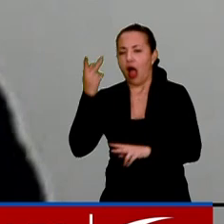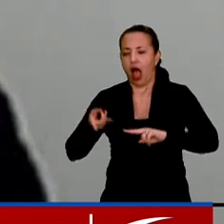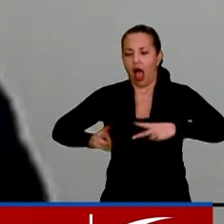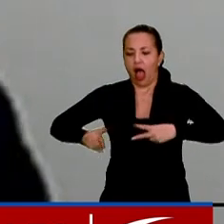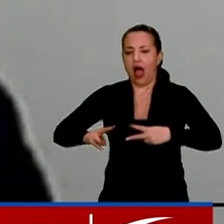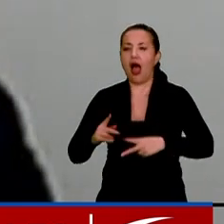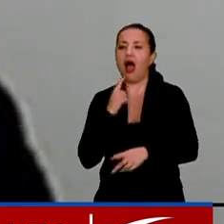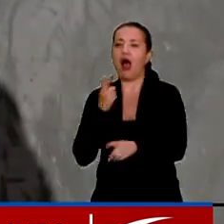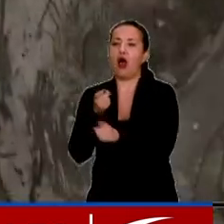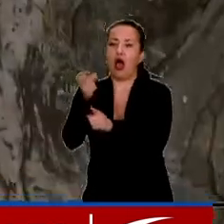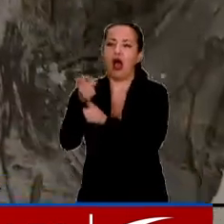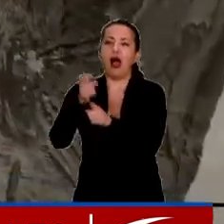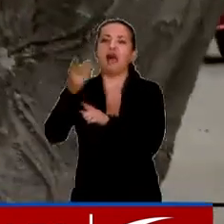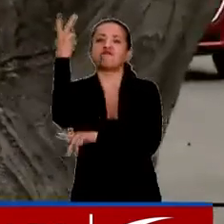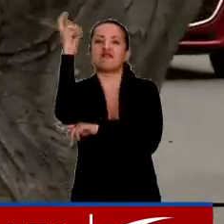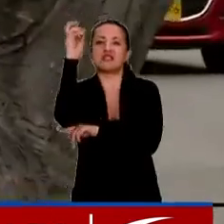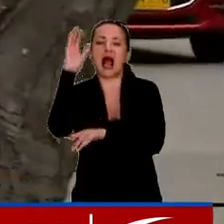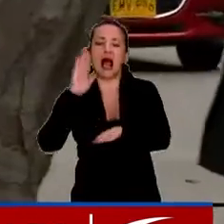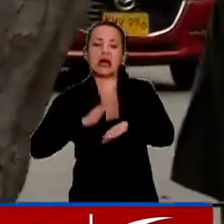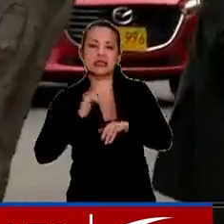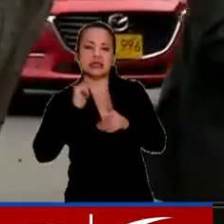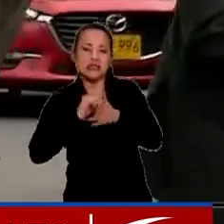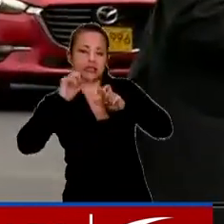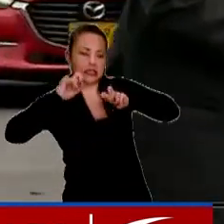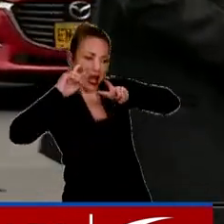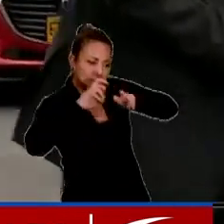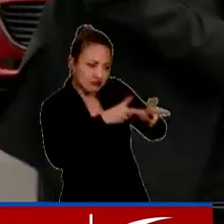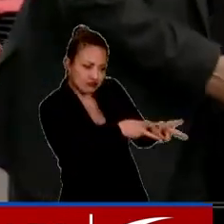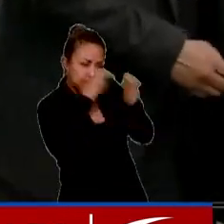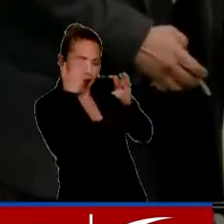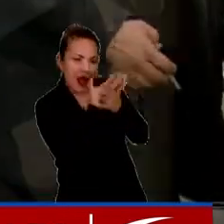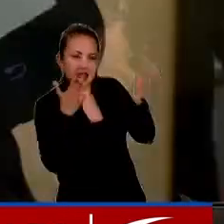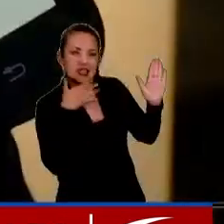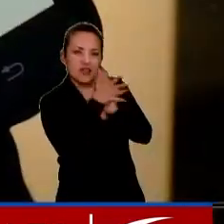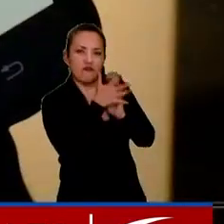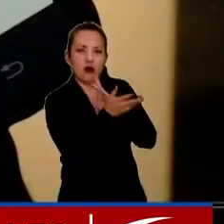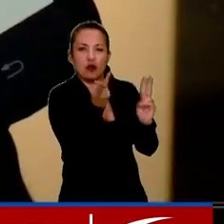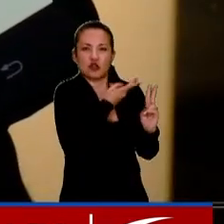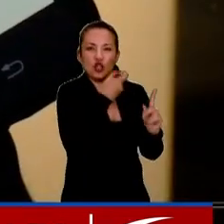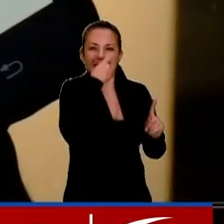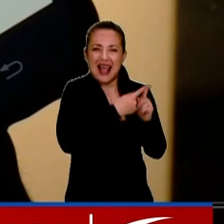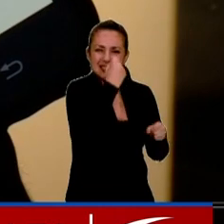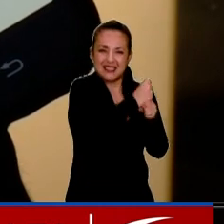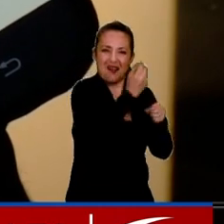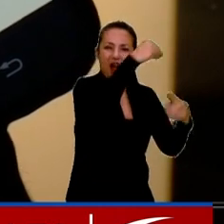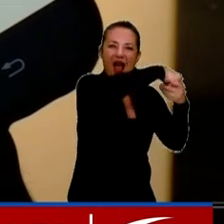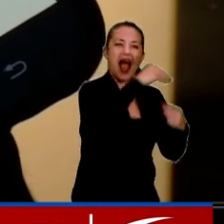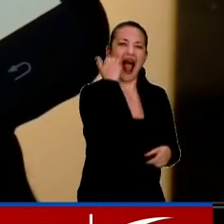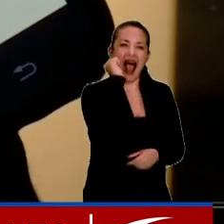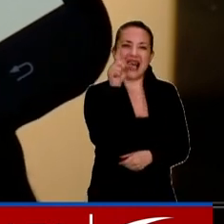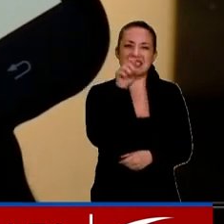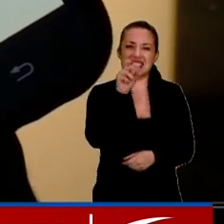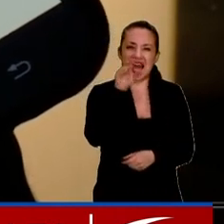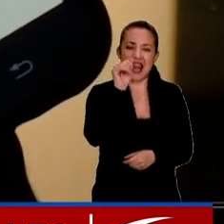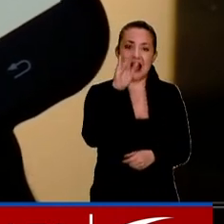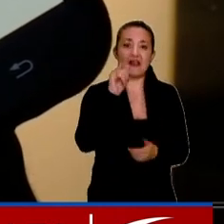que interceptaran a Marelvis Mesa y a Fabiola Perea, las ex empleadas de Sarabia. Según la investigación,